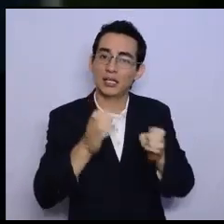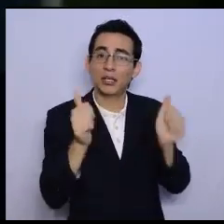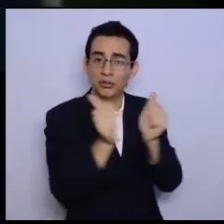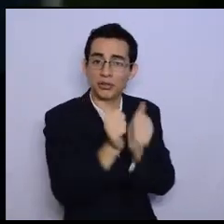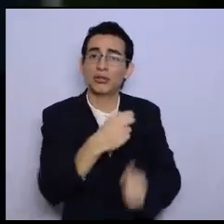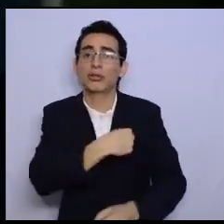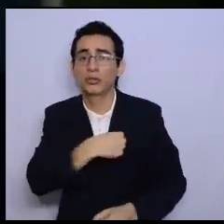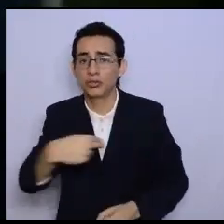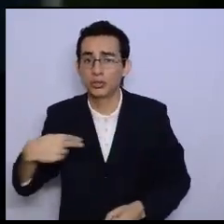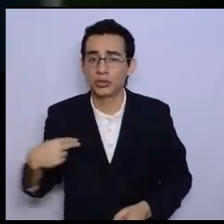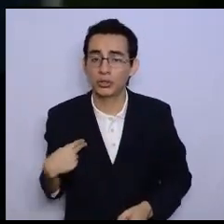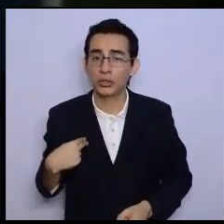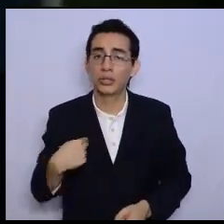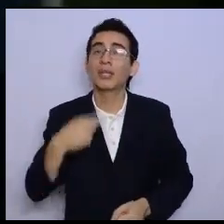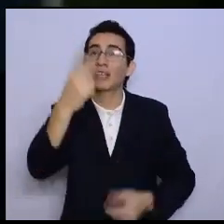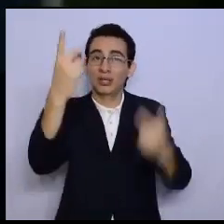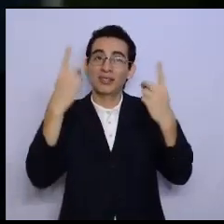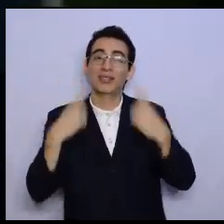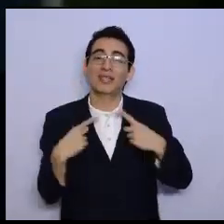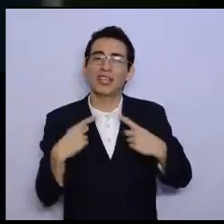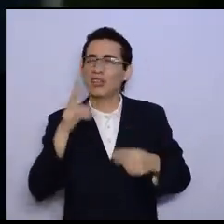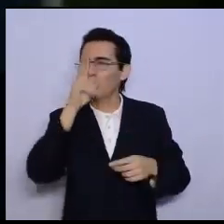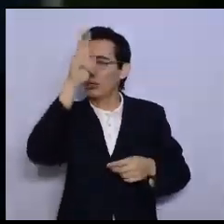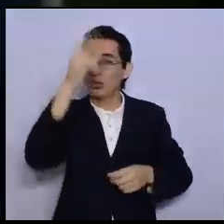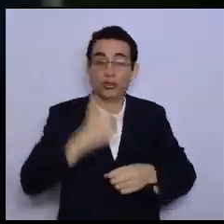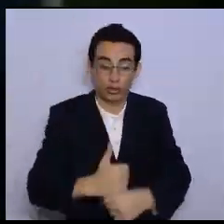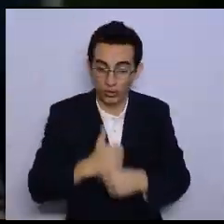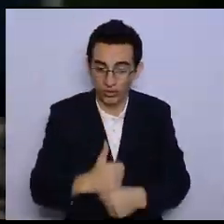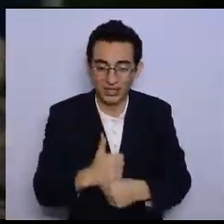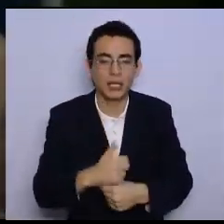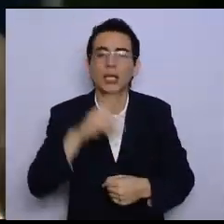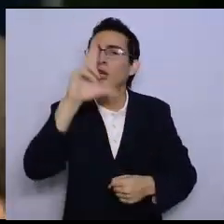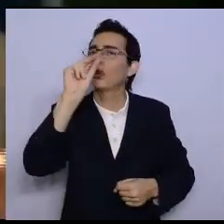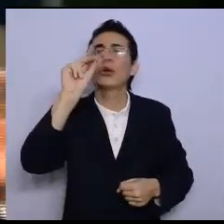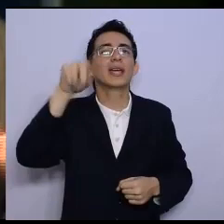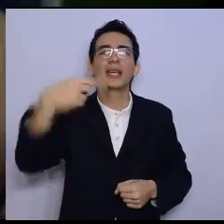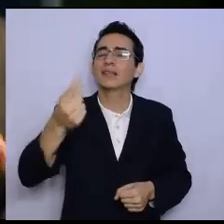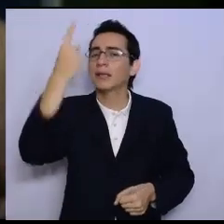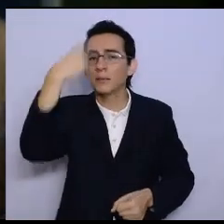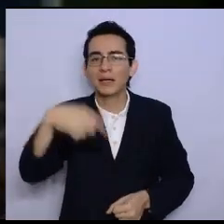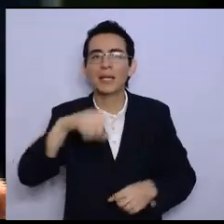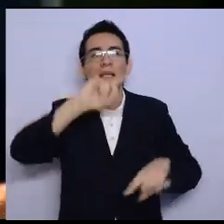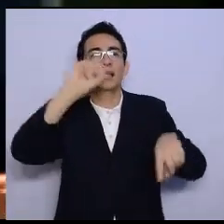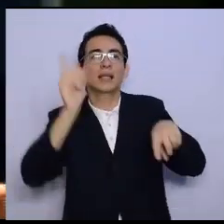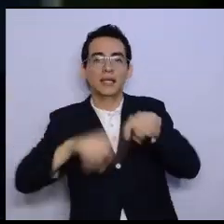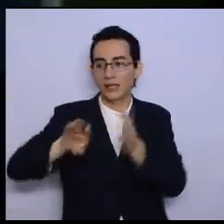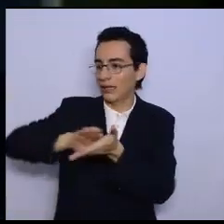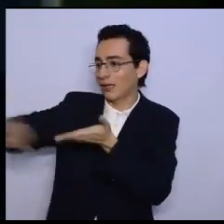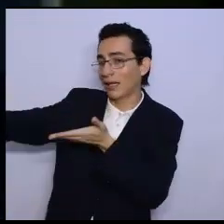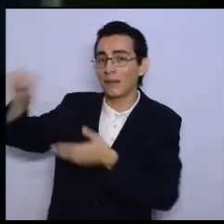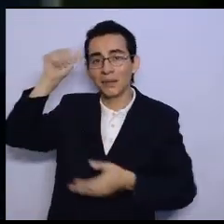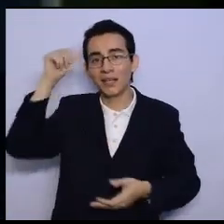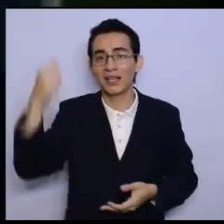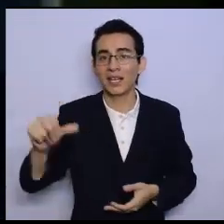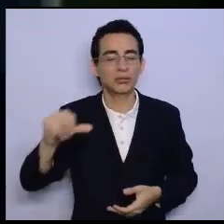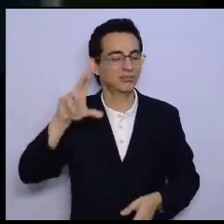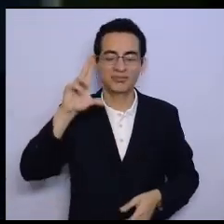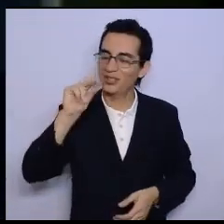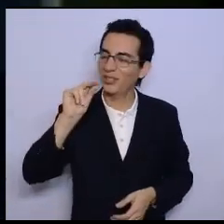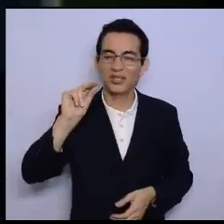que nos traen dolor, porque el sufrimiento de nosotros no es para expiar nuestros pecados, eso no es bíblico,